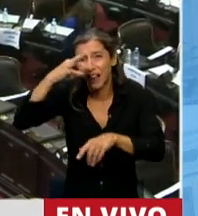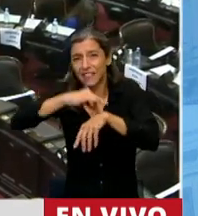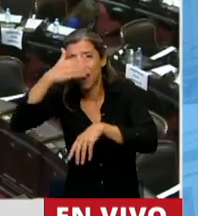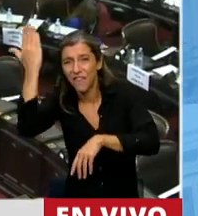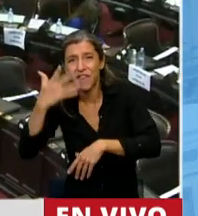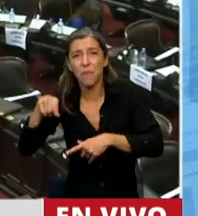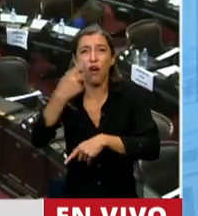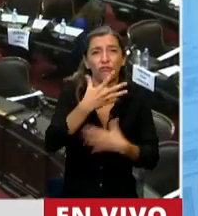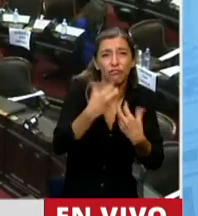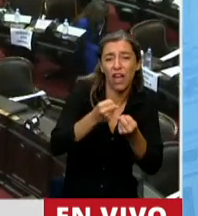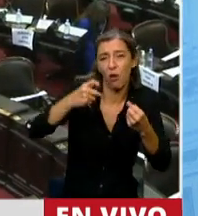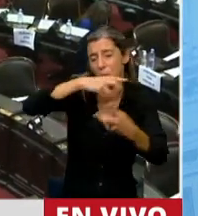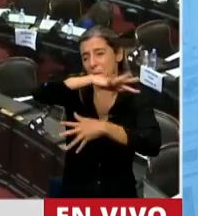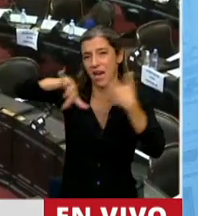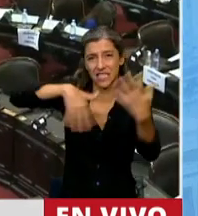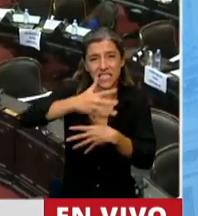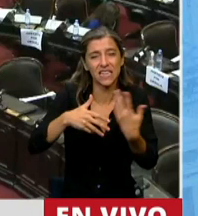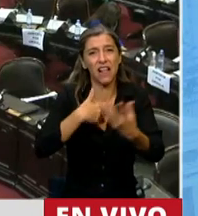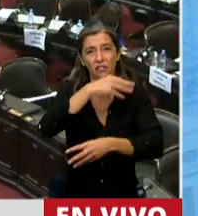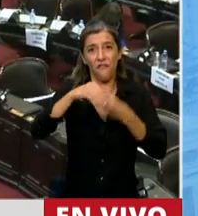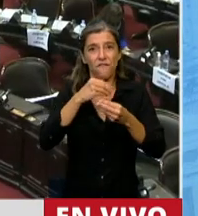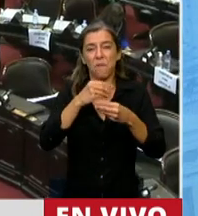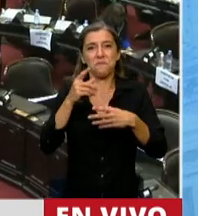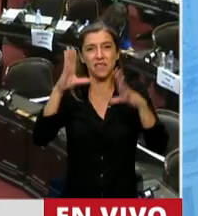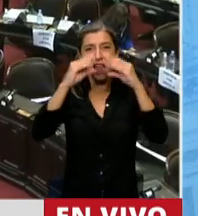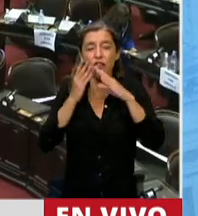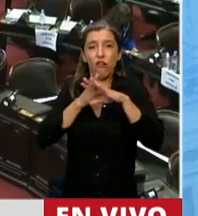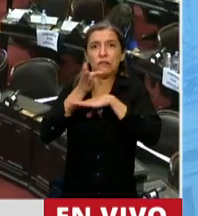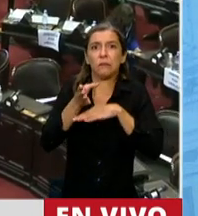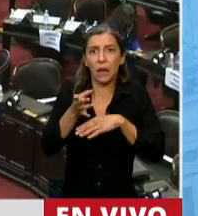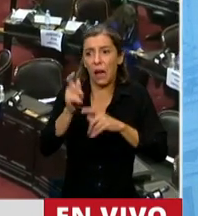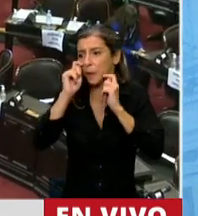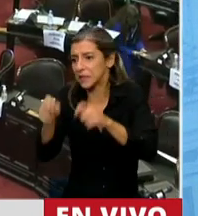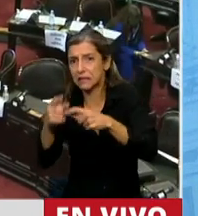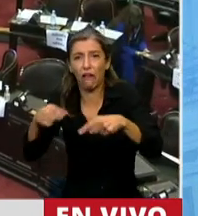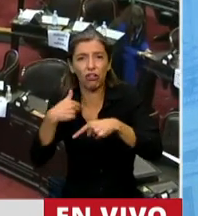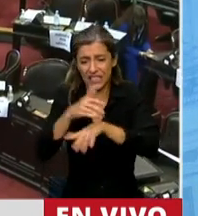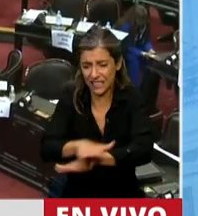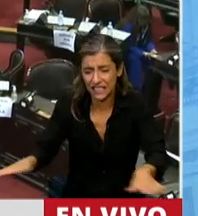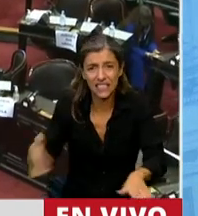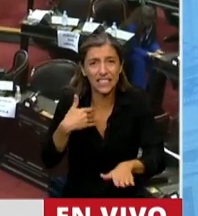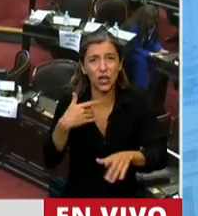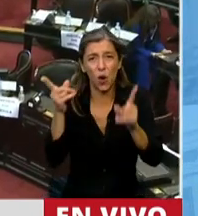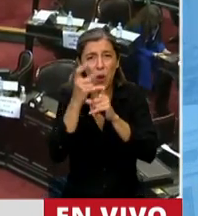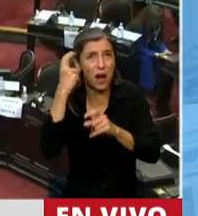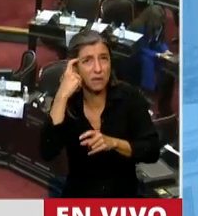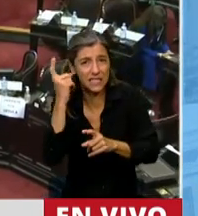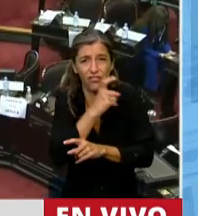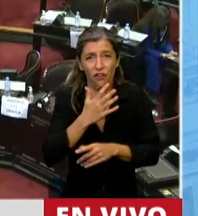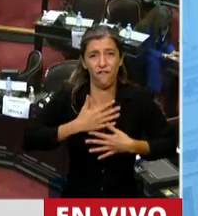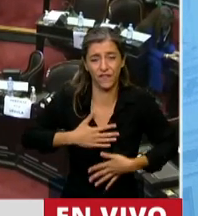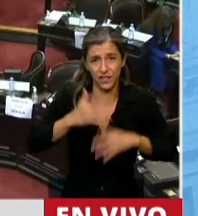como si fueran delincuentes, donde le han generado trastornos a muchos chicos. no solo psicológicos, sino también